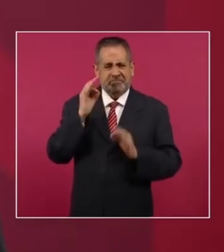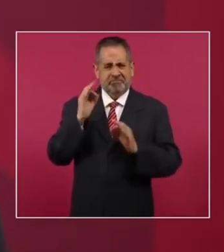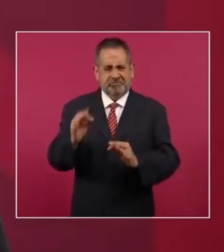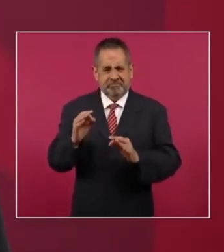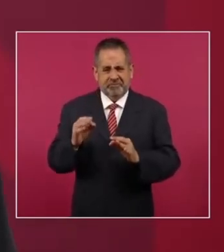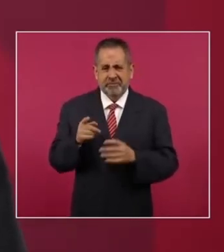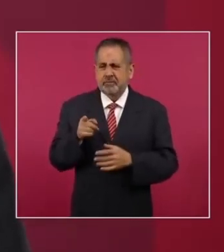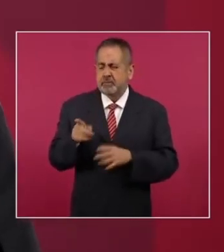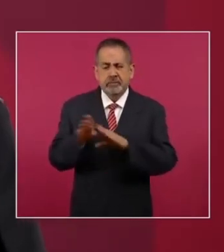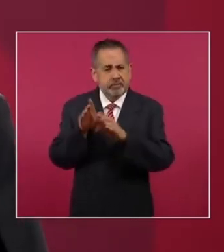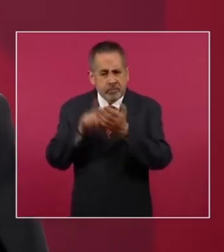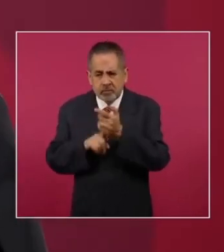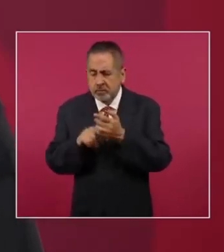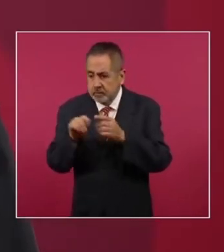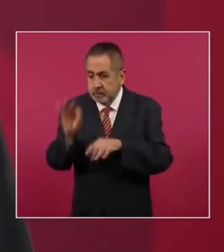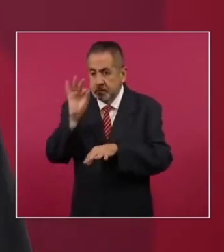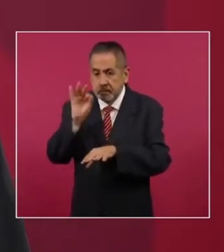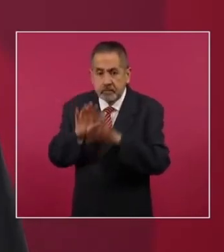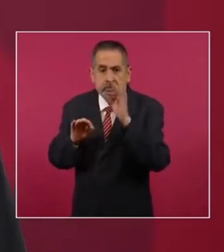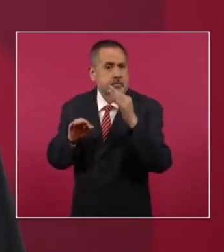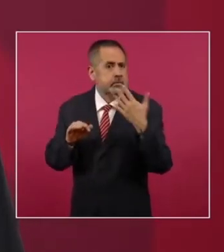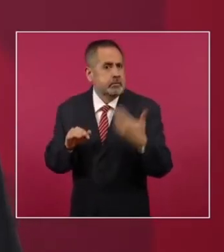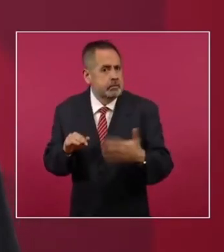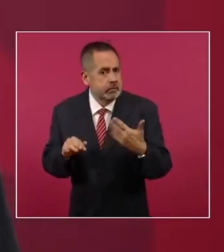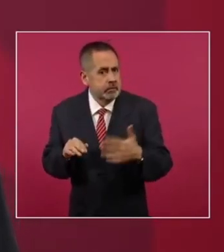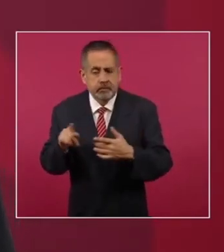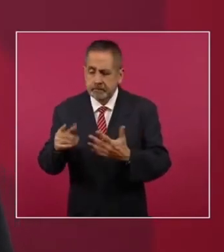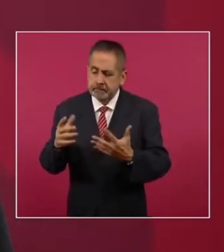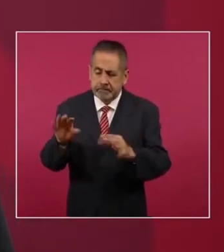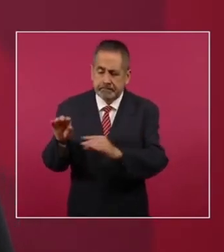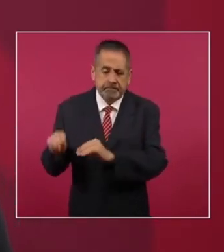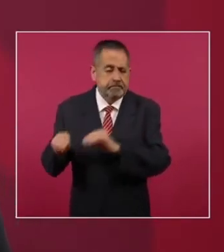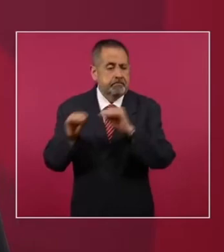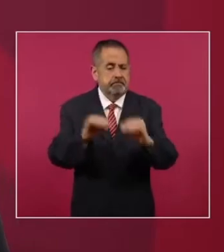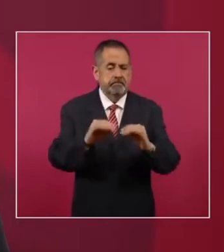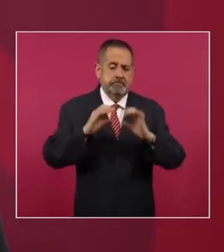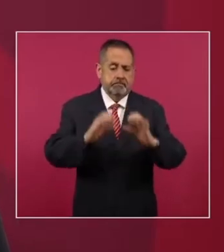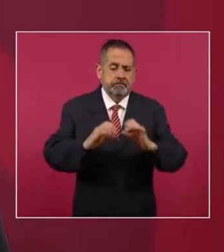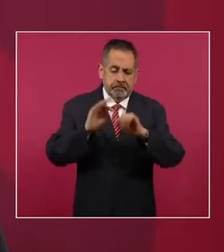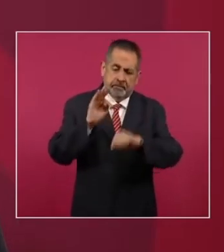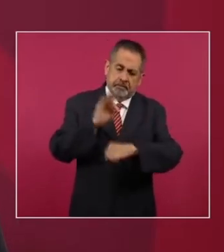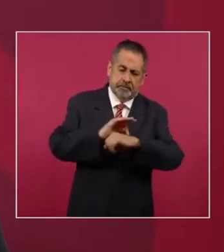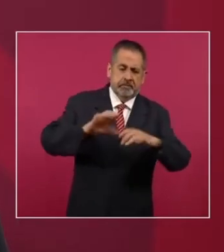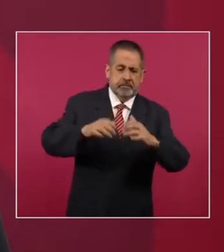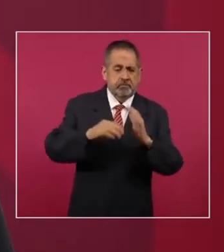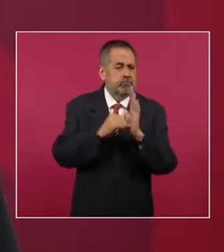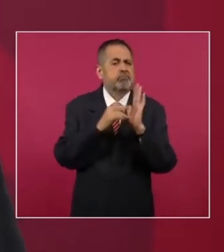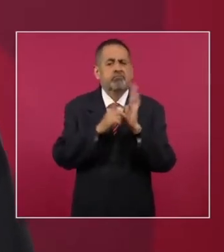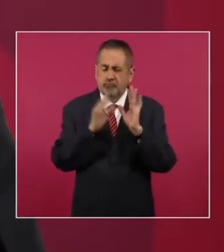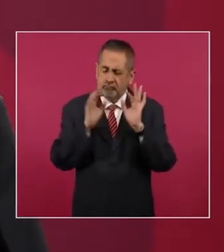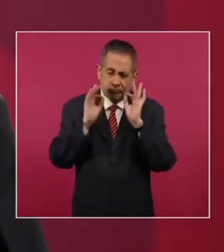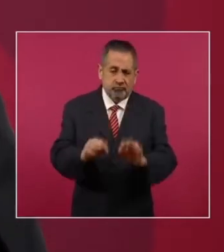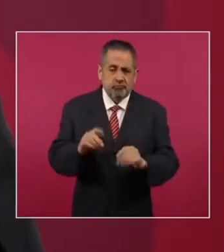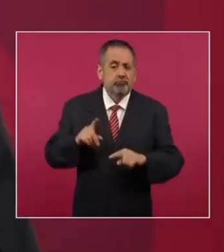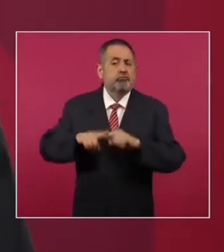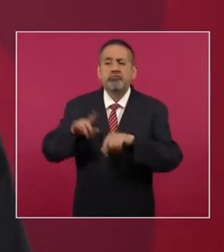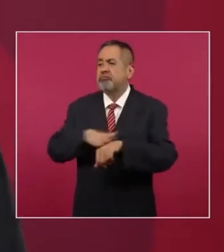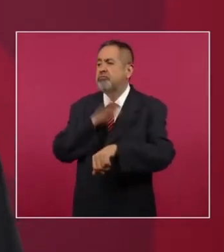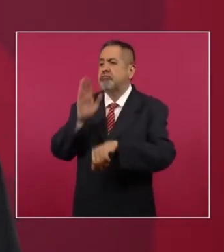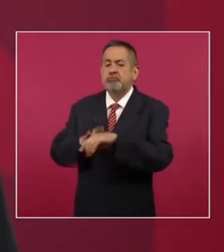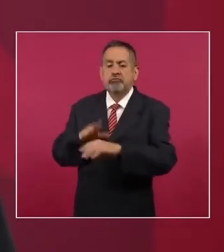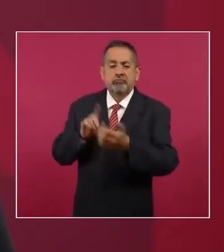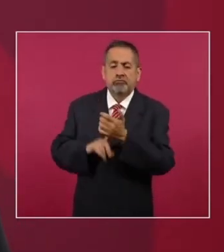relevantes hallazgos, los cuales han sido salvaguardados con técnicas de protección aprobadas por el Consejo de